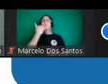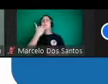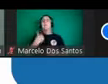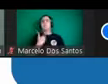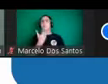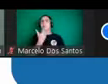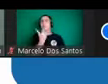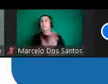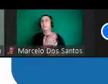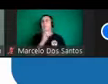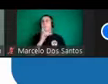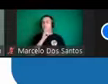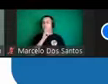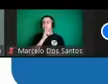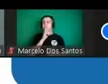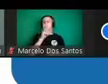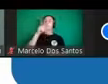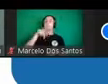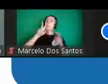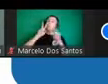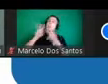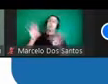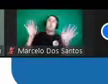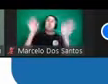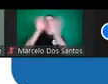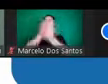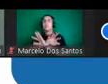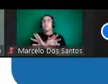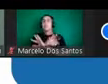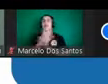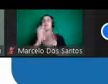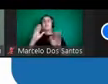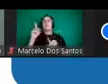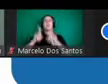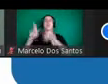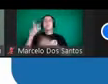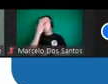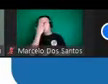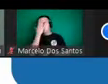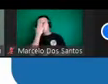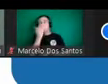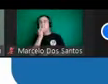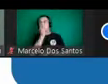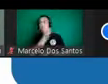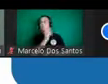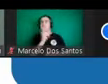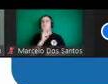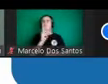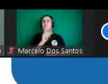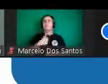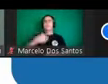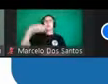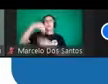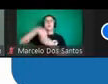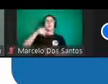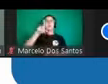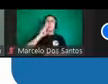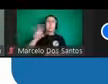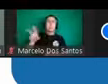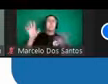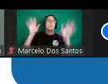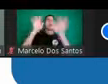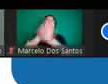oculto. Hay vergüenza, hay prejuicios, entonces nos podemos encontrar con situaciones, incluso